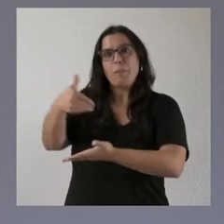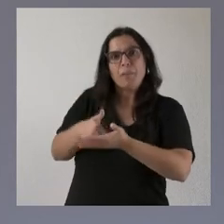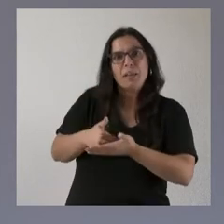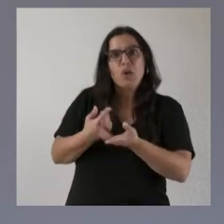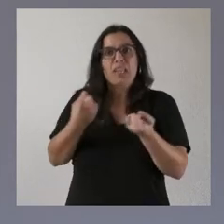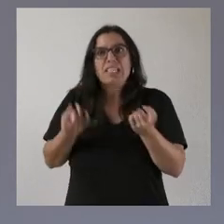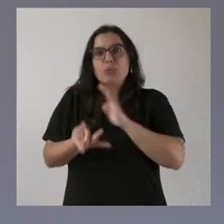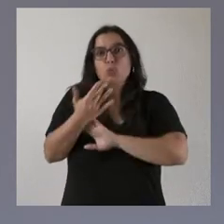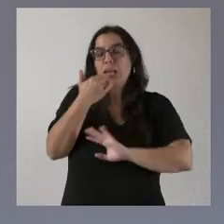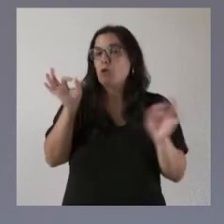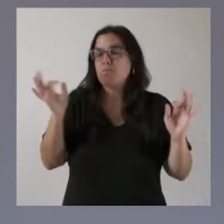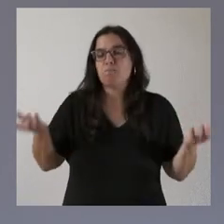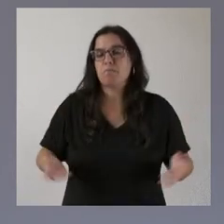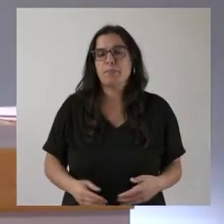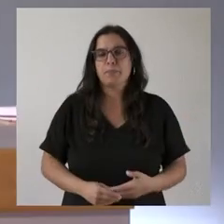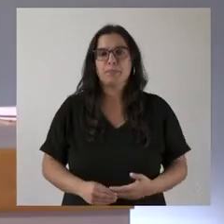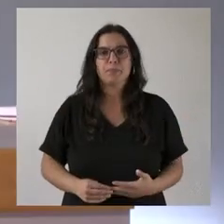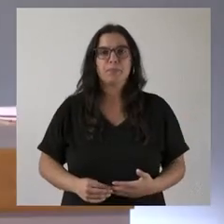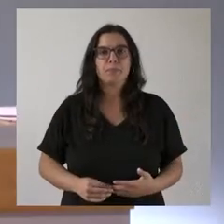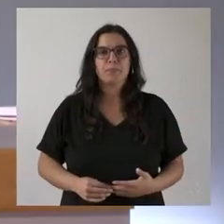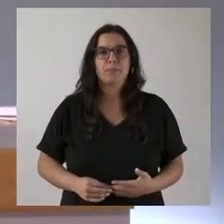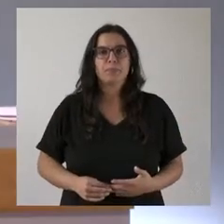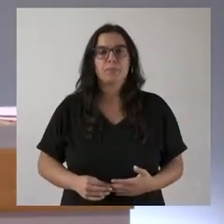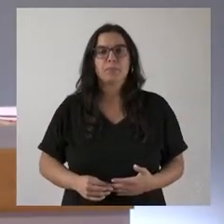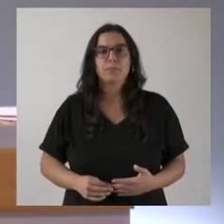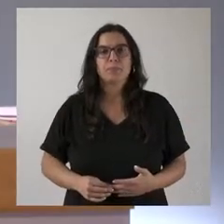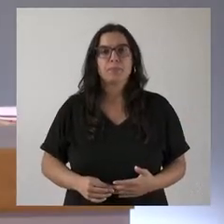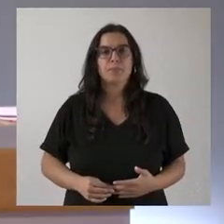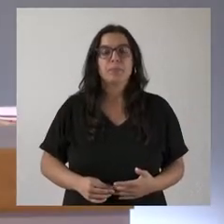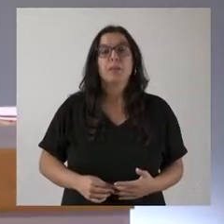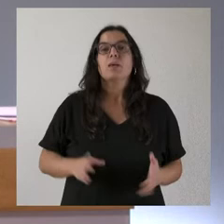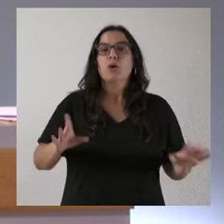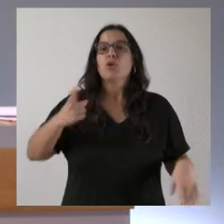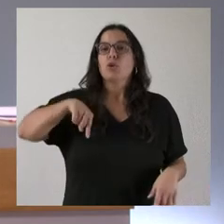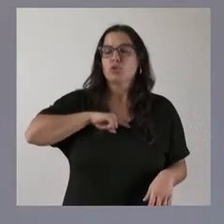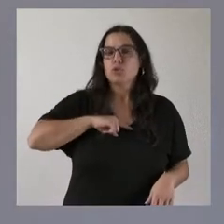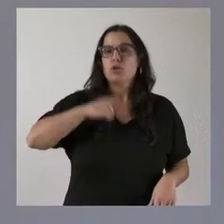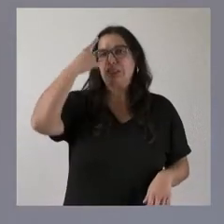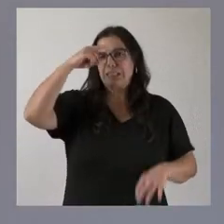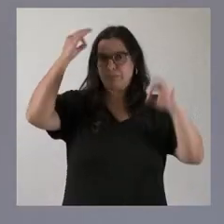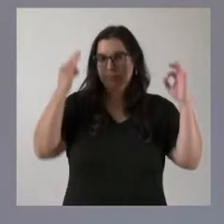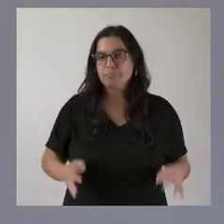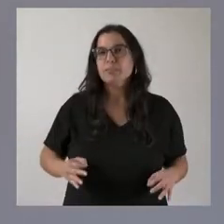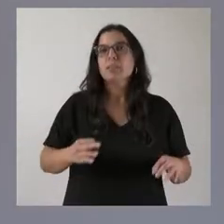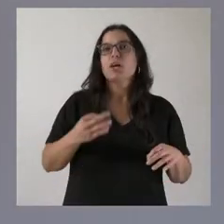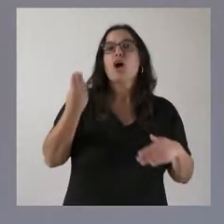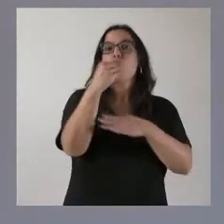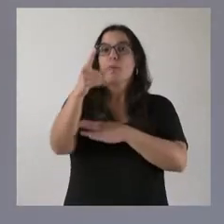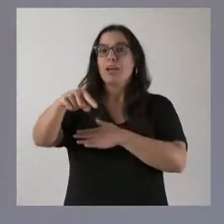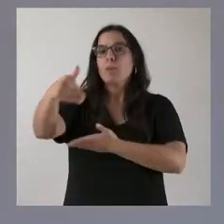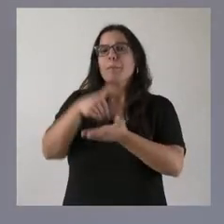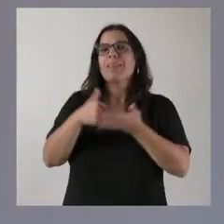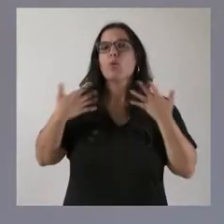Bono o una ayuda de ese tipo En todo caso lo que sí estamos convencidos que los jóvenes de castillero que los demandan ese empleo